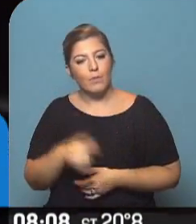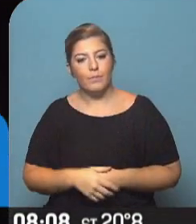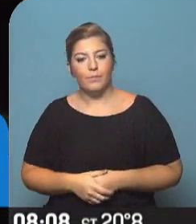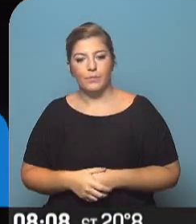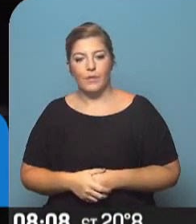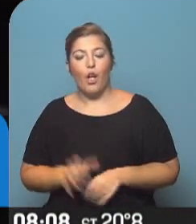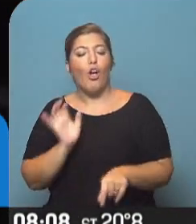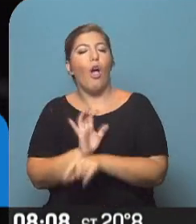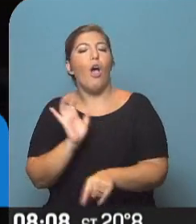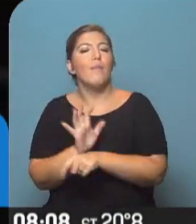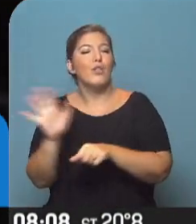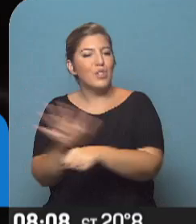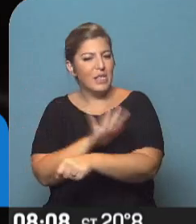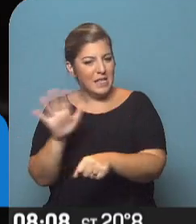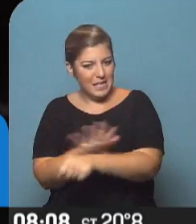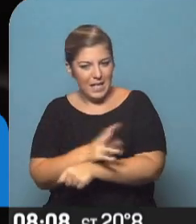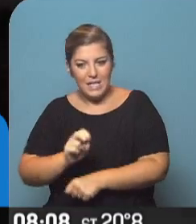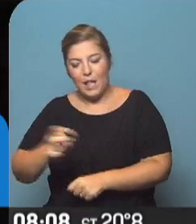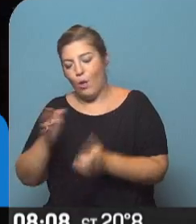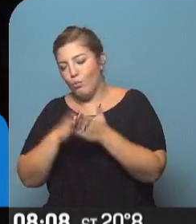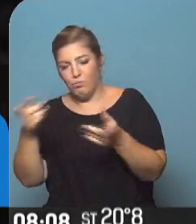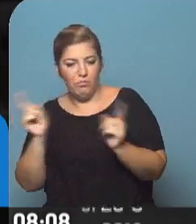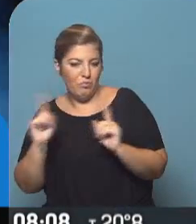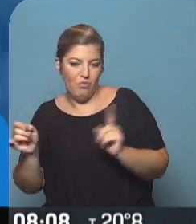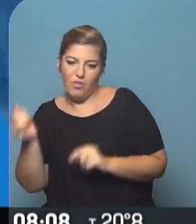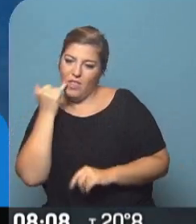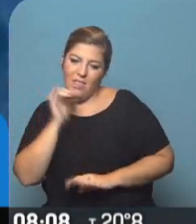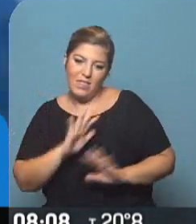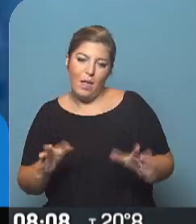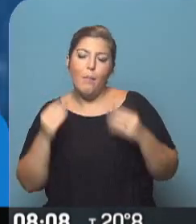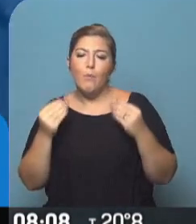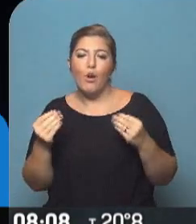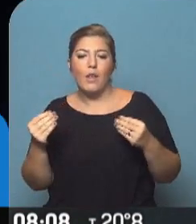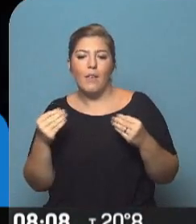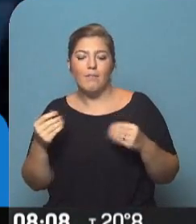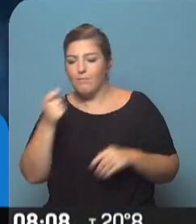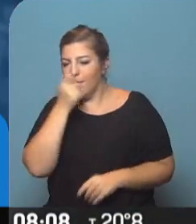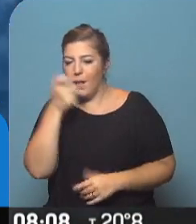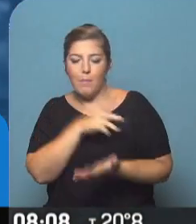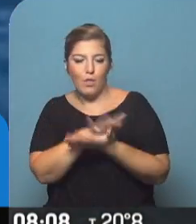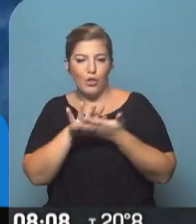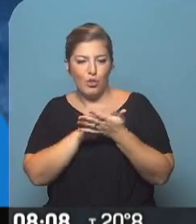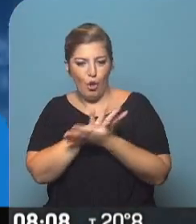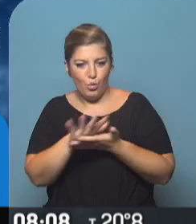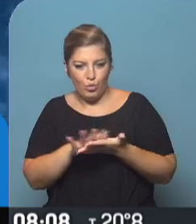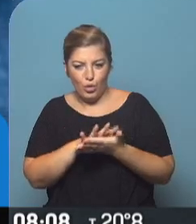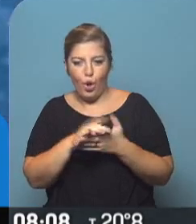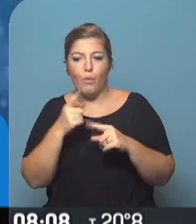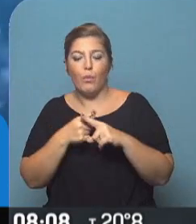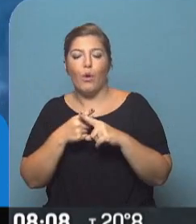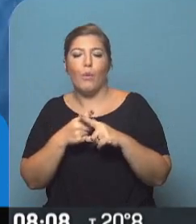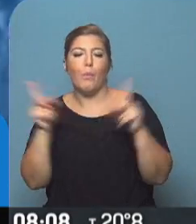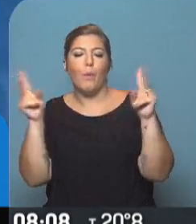tintes cinematográficos, bueno, no va a haber segunda parte, ¿eh? Te tenés que quedar con la primera. ¿Por qué? Porque hubo una rápida resolución al conflicto porque